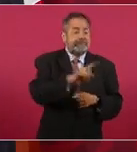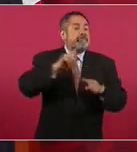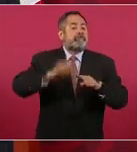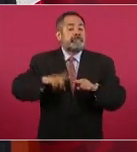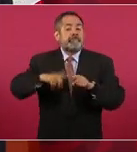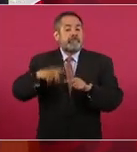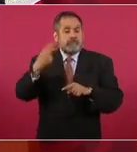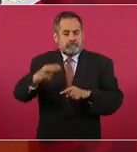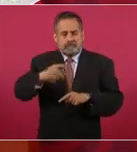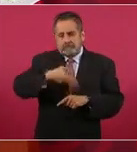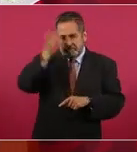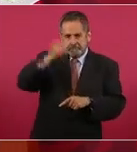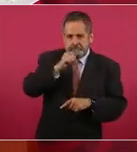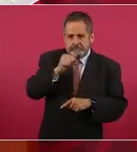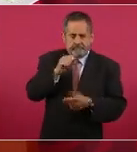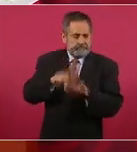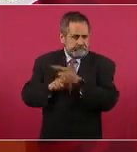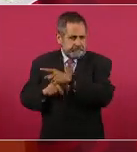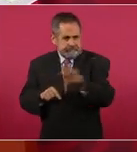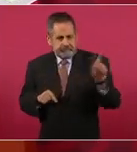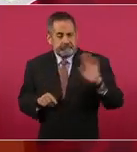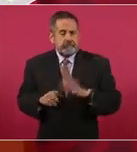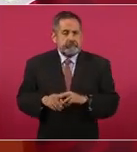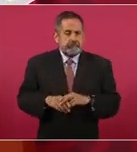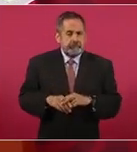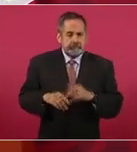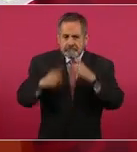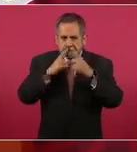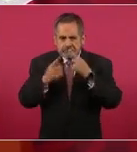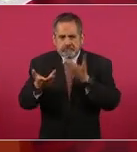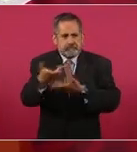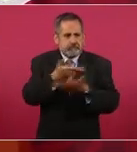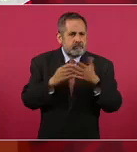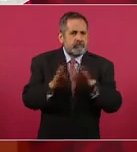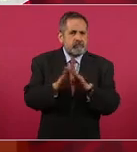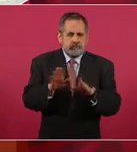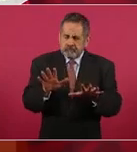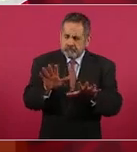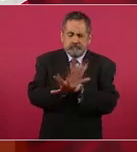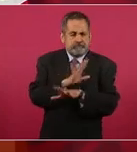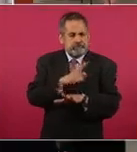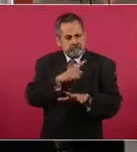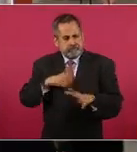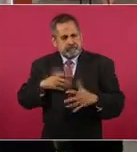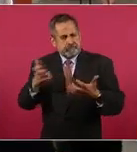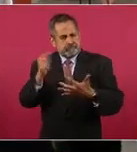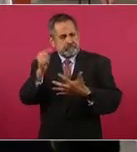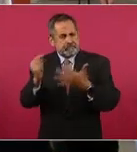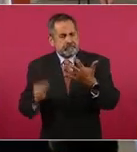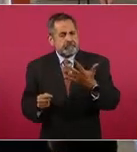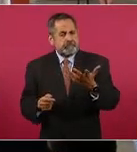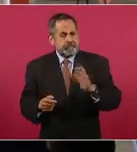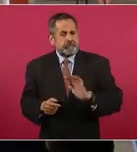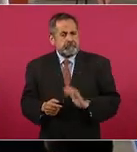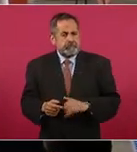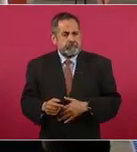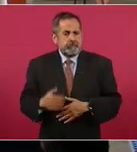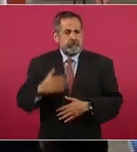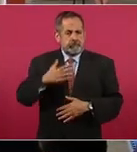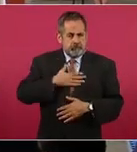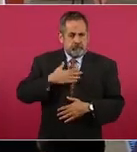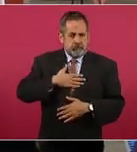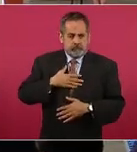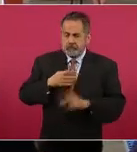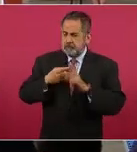quién iba a ser. Entonces dijimos las cosas que había que cambiar, los puntos que había que tocar. Lo que yo puse en marcha